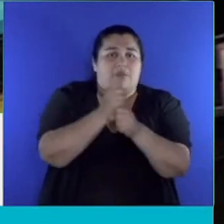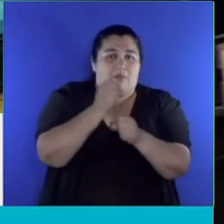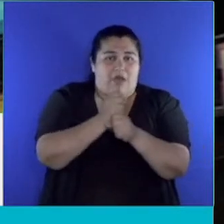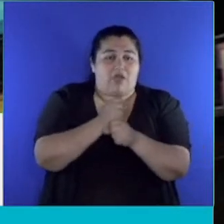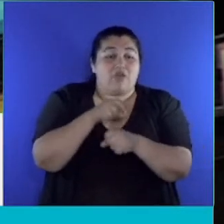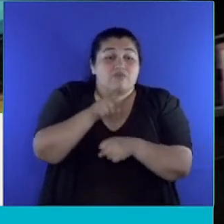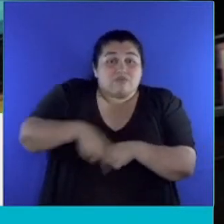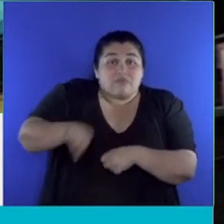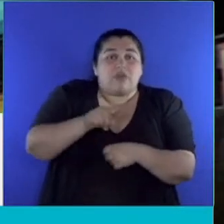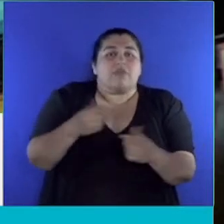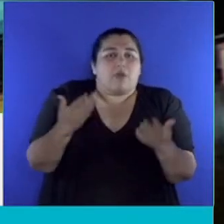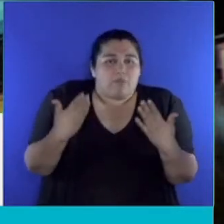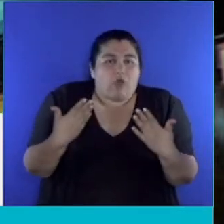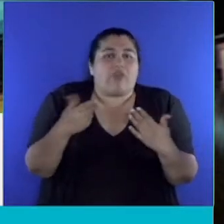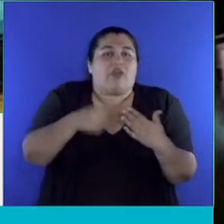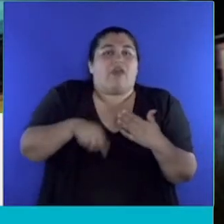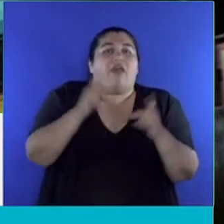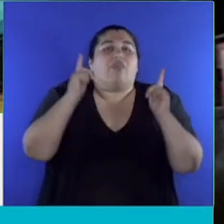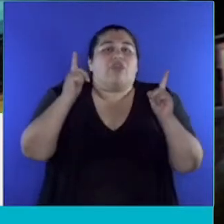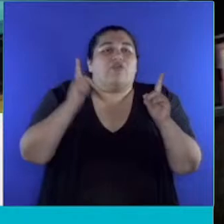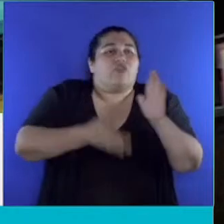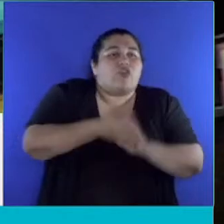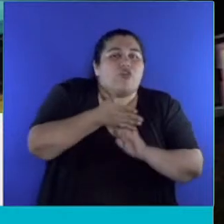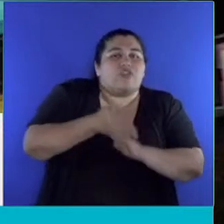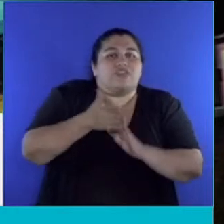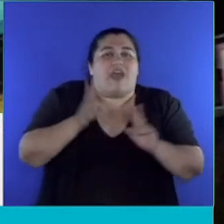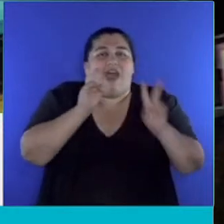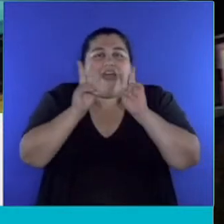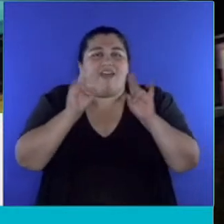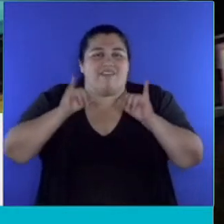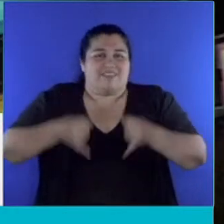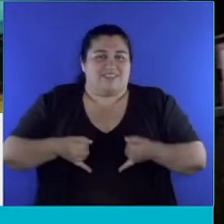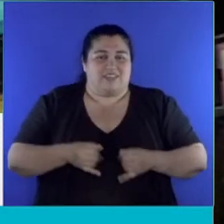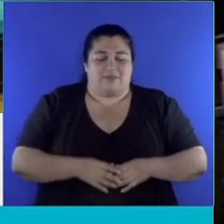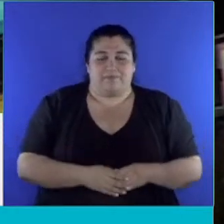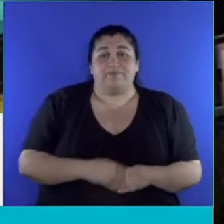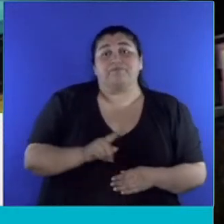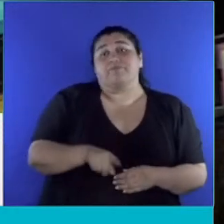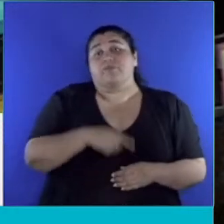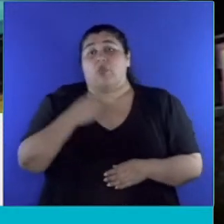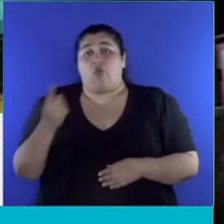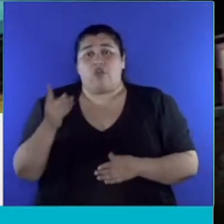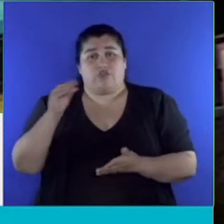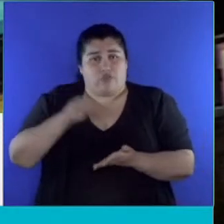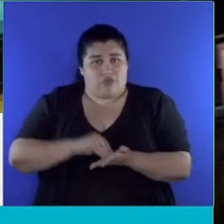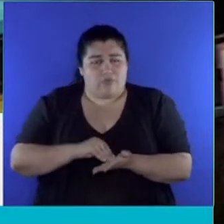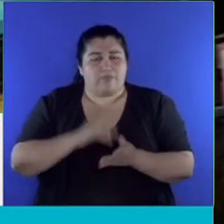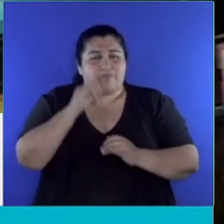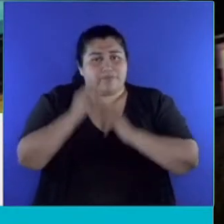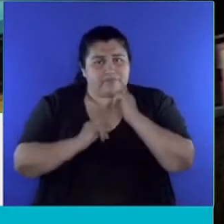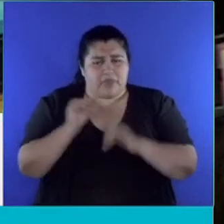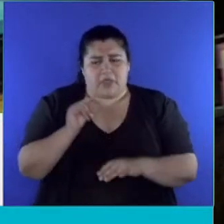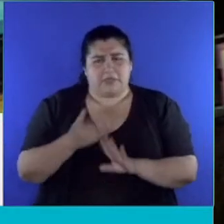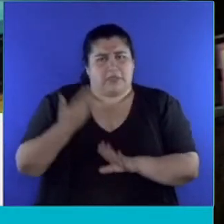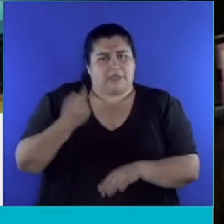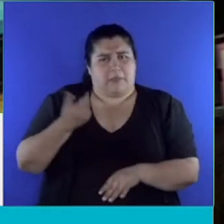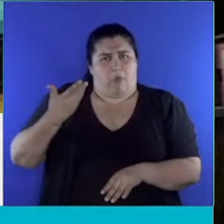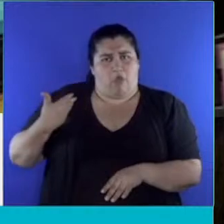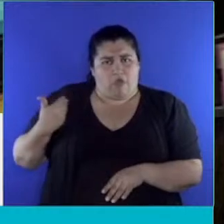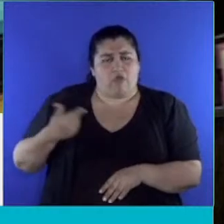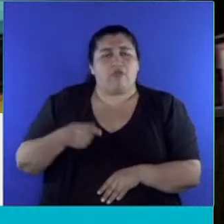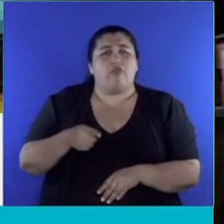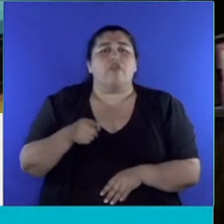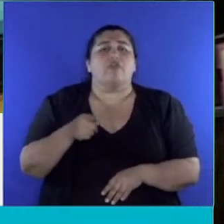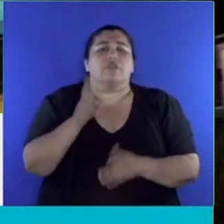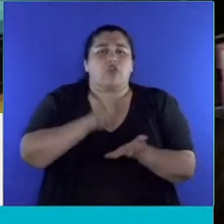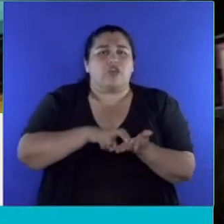la posibilidad de disfrutar de esas salidas. Otro dato importante, también hace muy pocos días nos anoticiábamos con